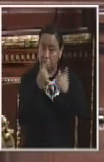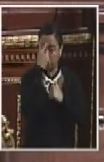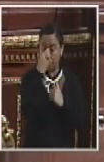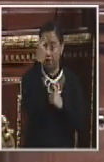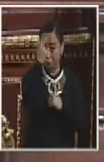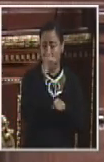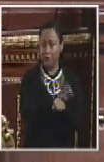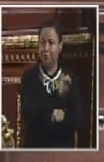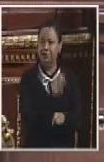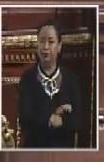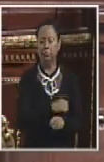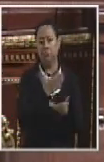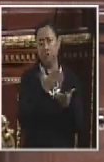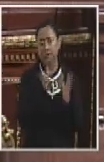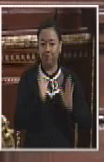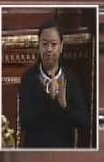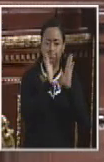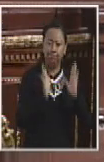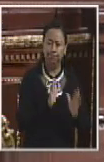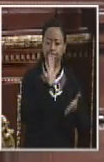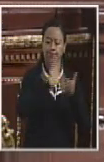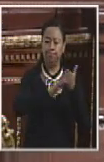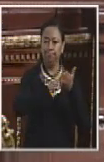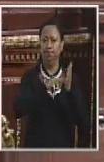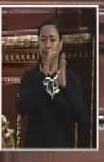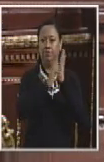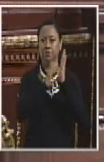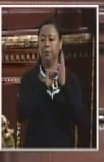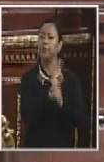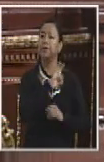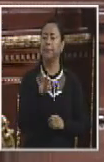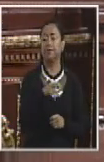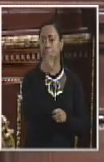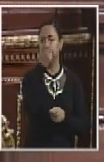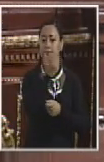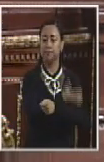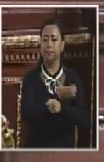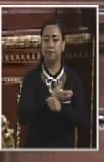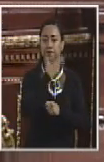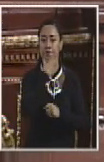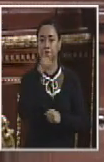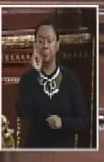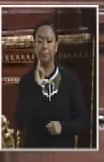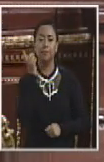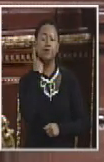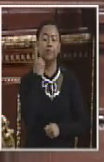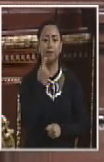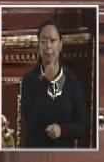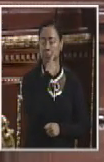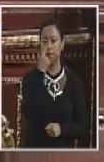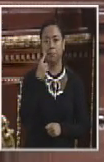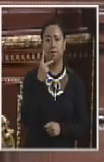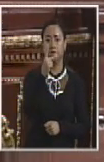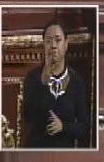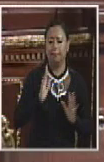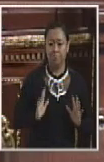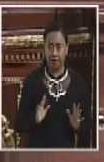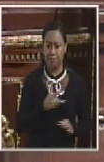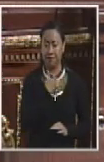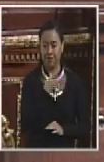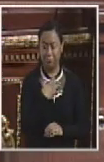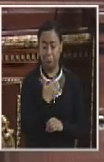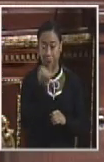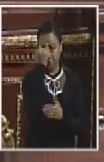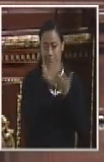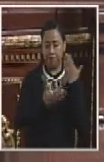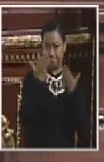y promuevan el ahorro del papel. Por ello, compañeras y compañeros diputados, someto a su consideración la siguiente